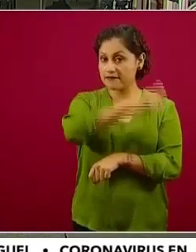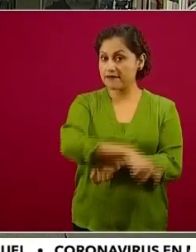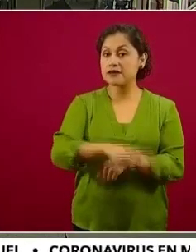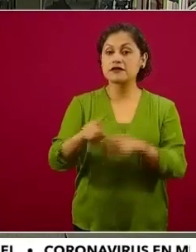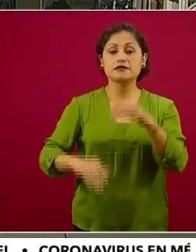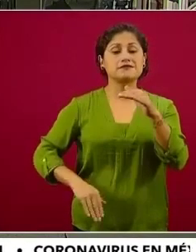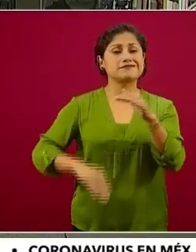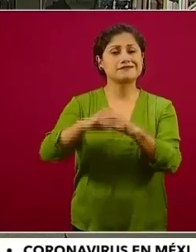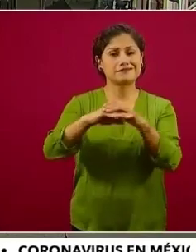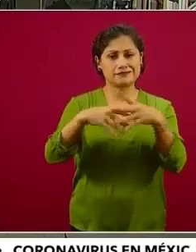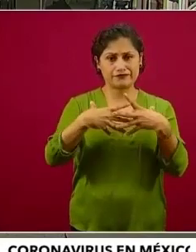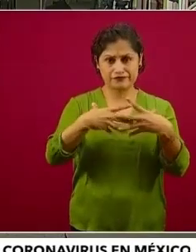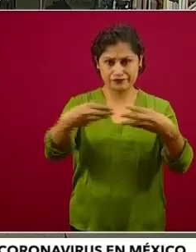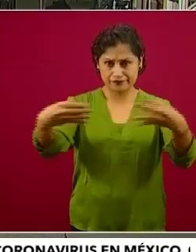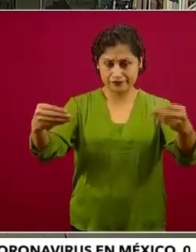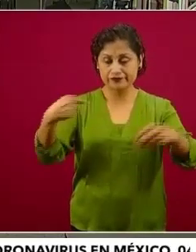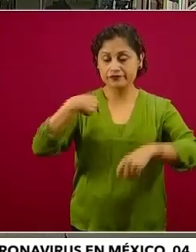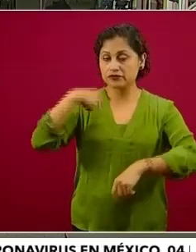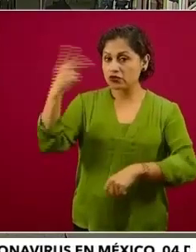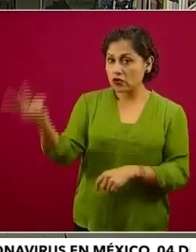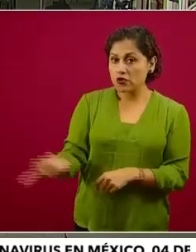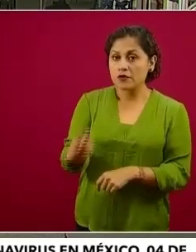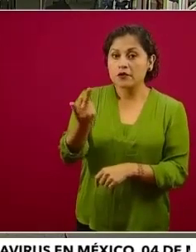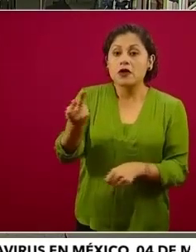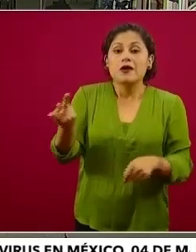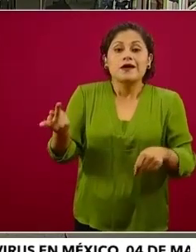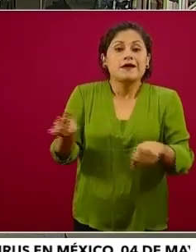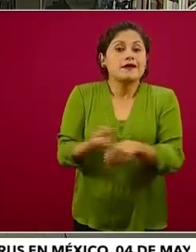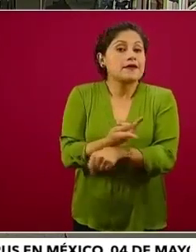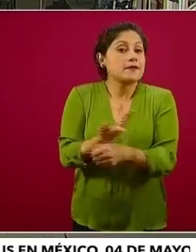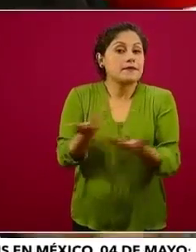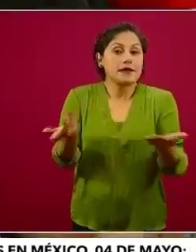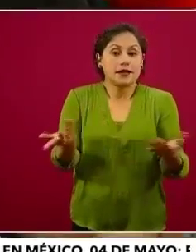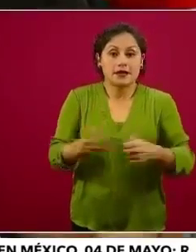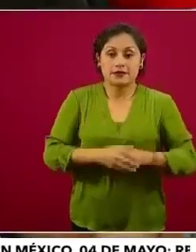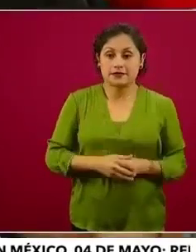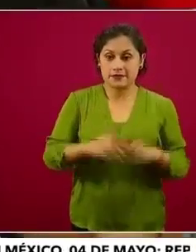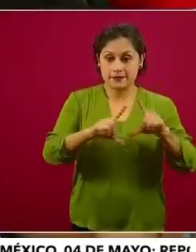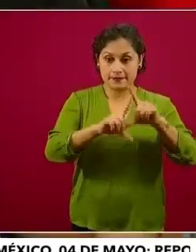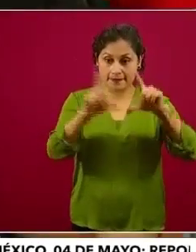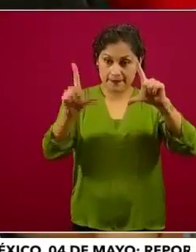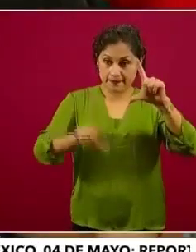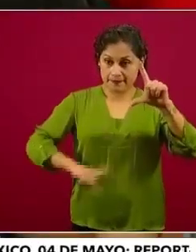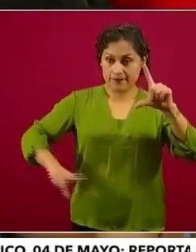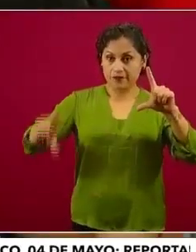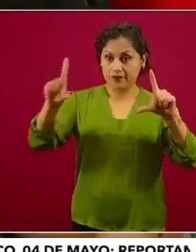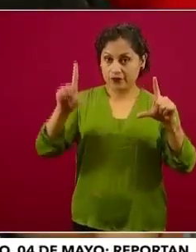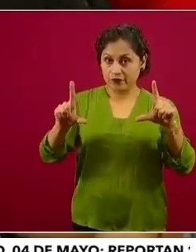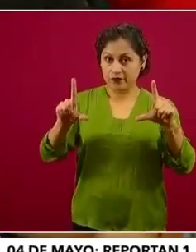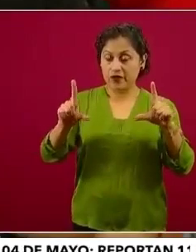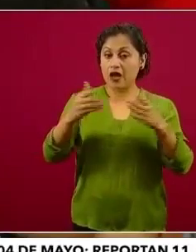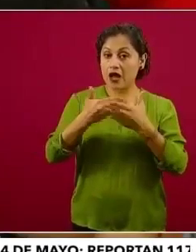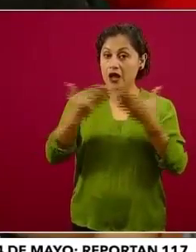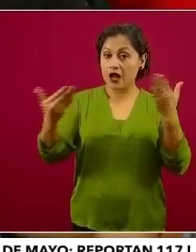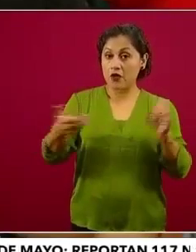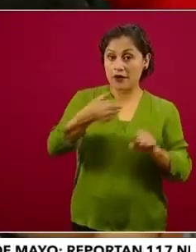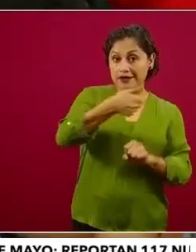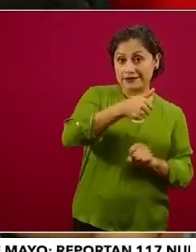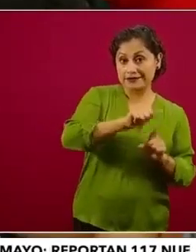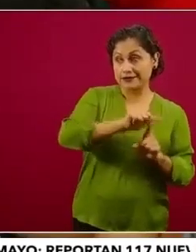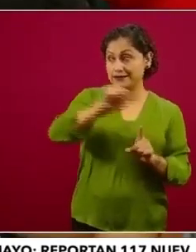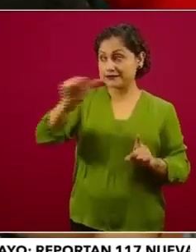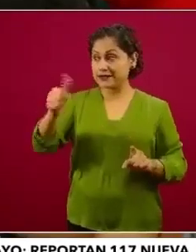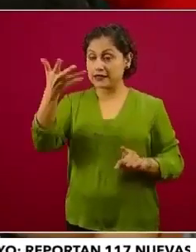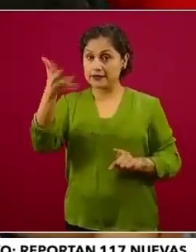saber, por favor, doctor, qué va a pasar a nivel nacional, obviamente, del 6 al 10 de mayo se van a tomar